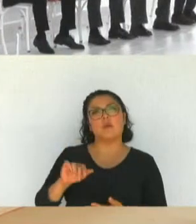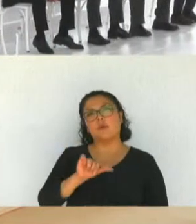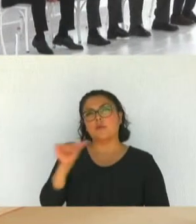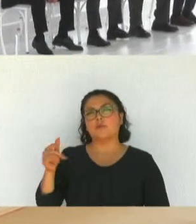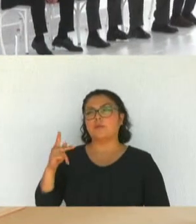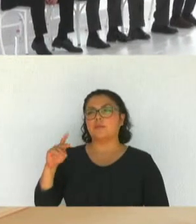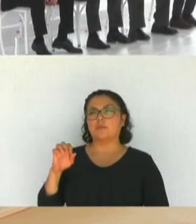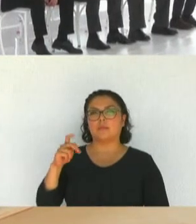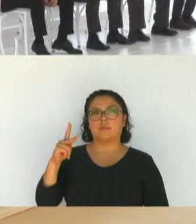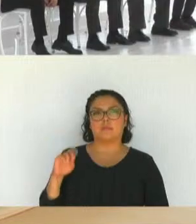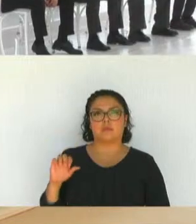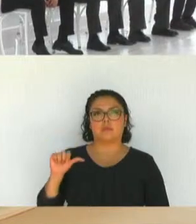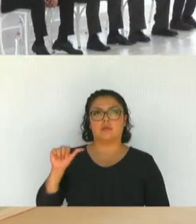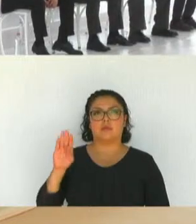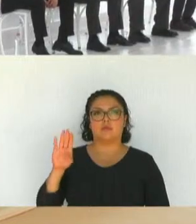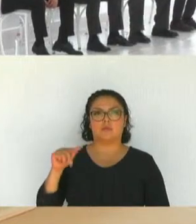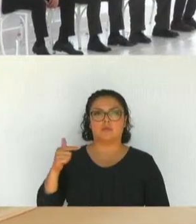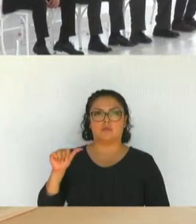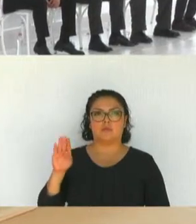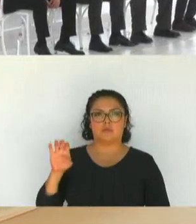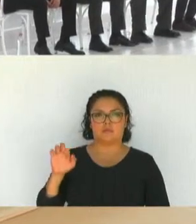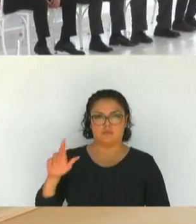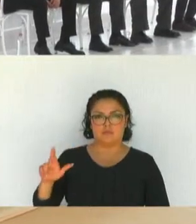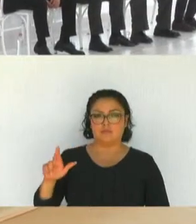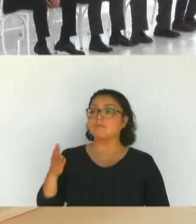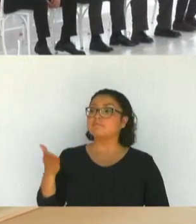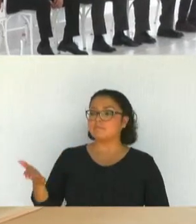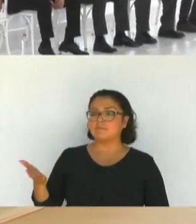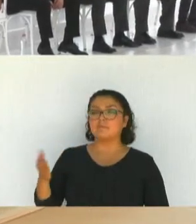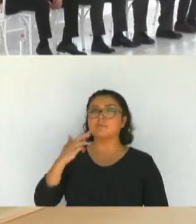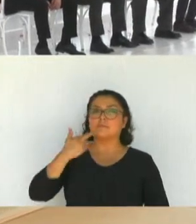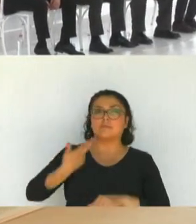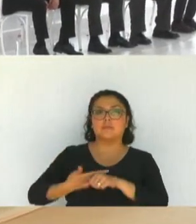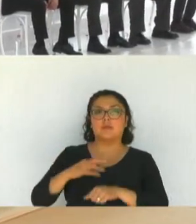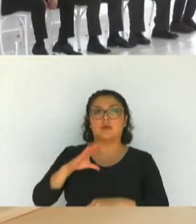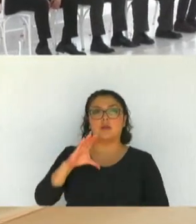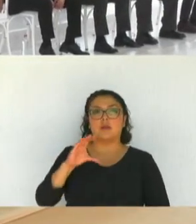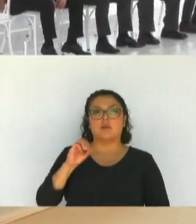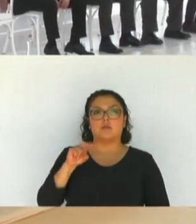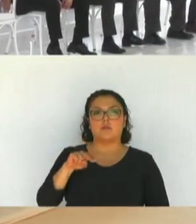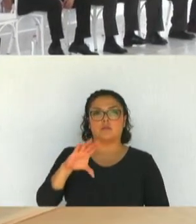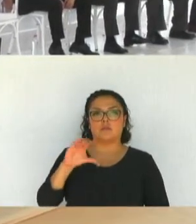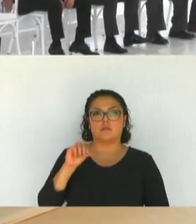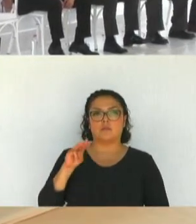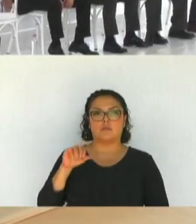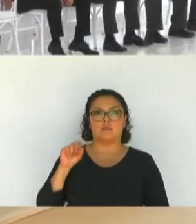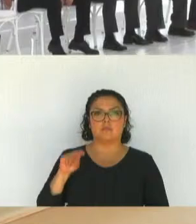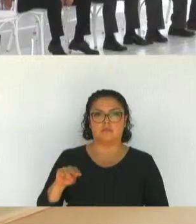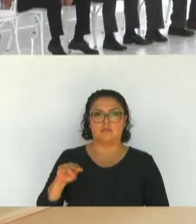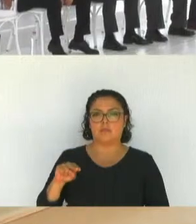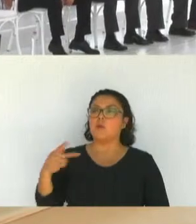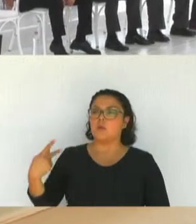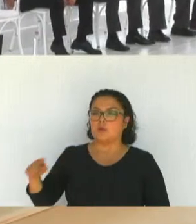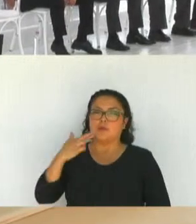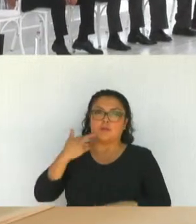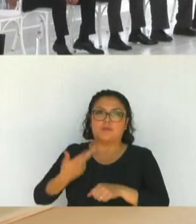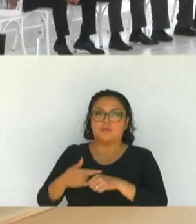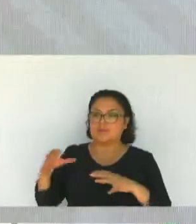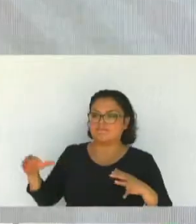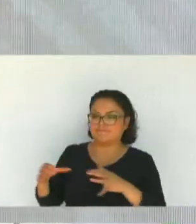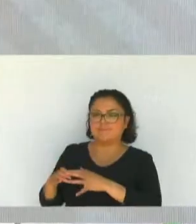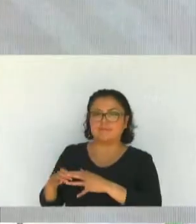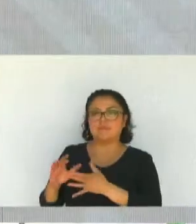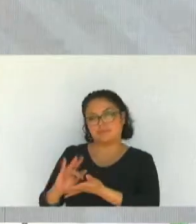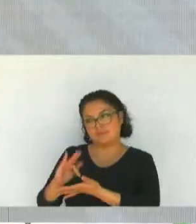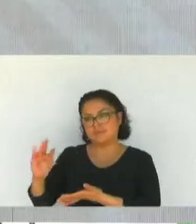porque es nuestro anfitrión de la CONCAMIN, de un evento de una de sus cámaras. Gracias